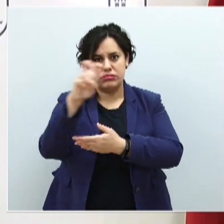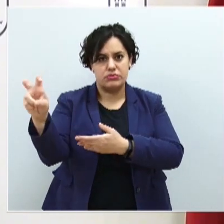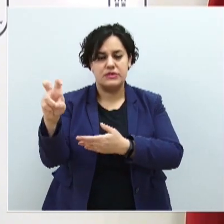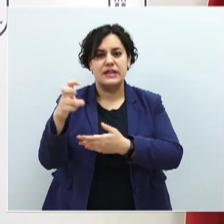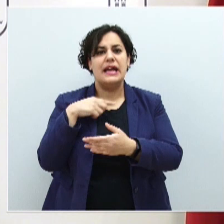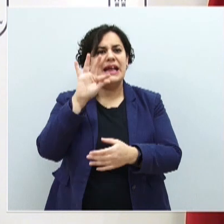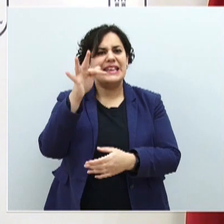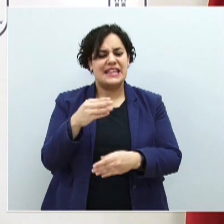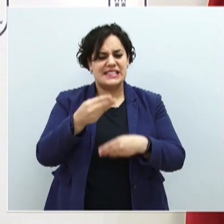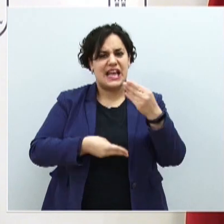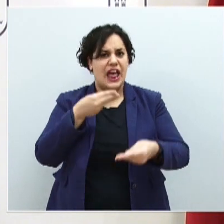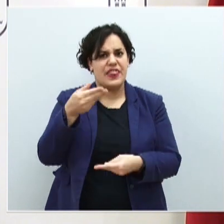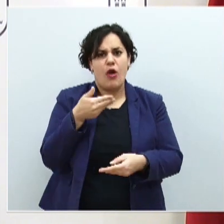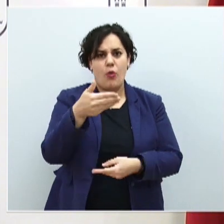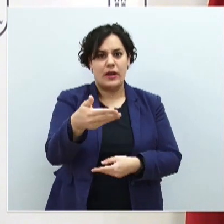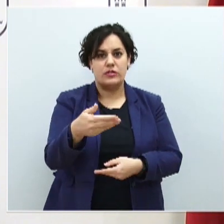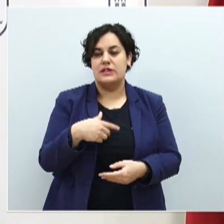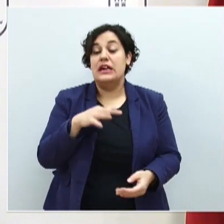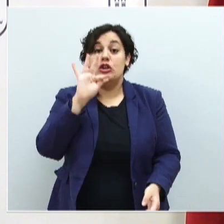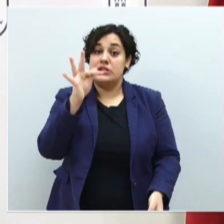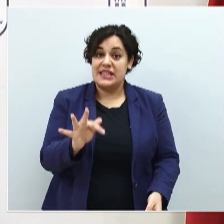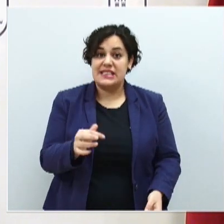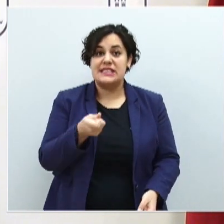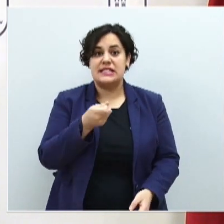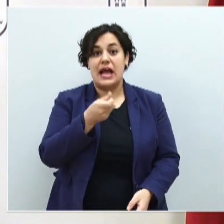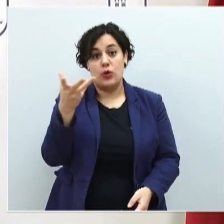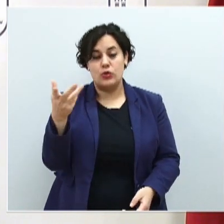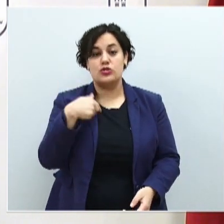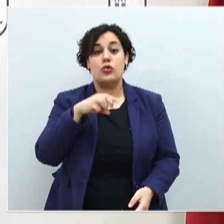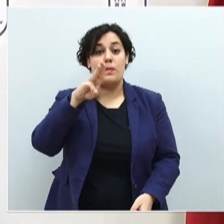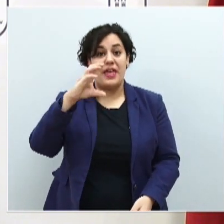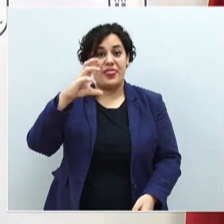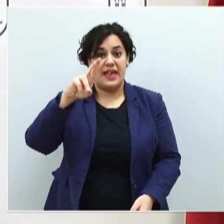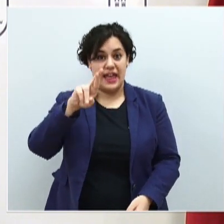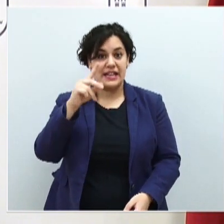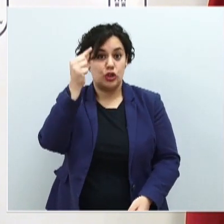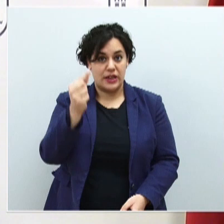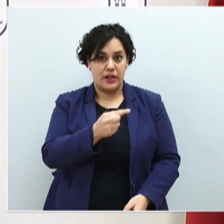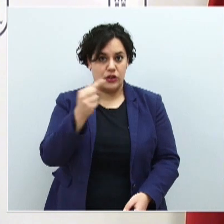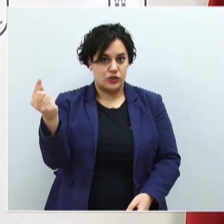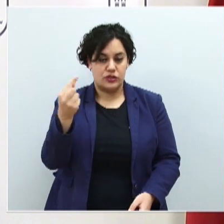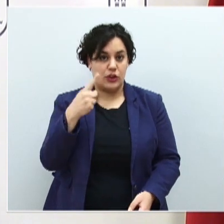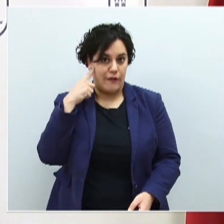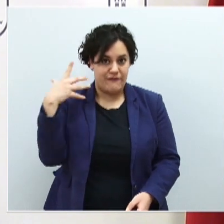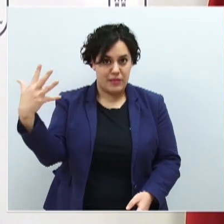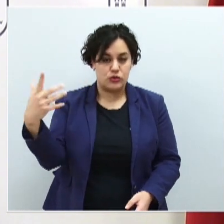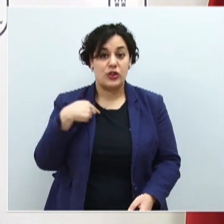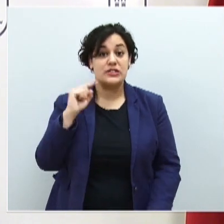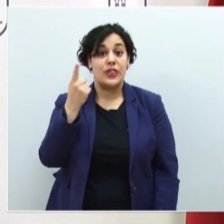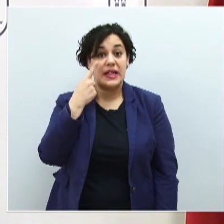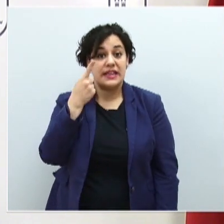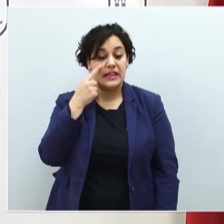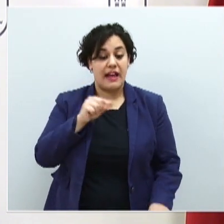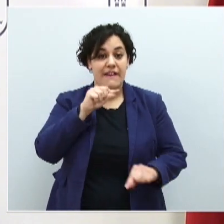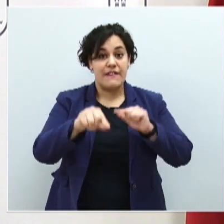ver, los test están para lo que están. Hay unos test que son diagnósticos, que son el PCR que conocemos de siempre, que es un test que detecta el virus a partir